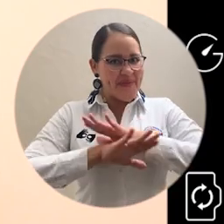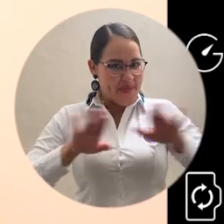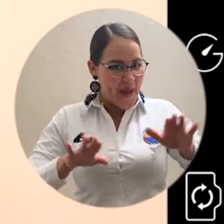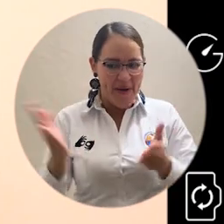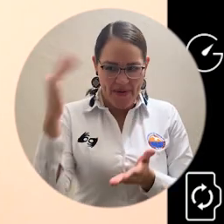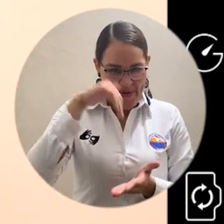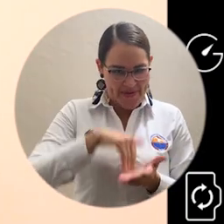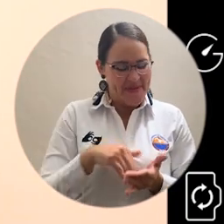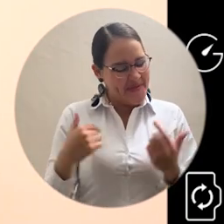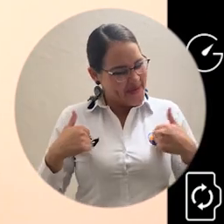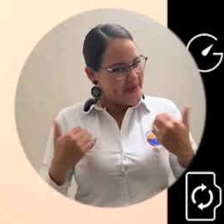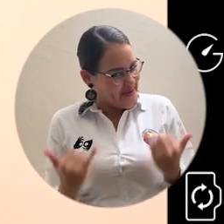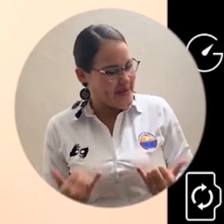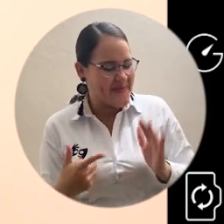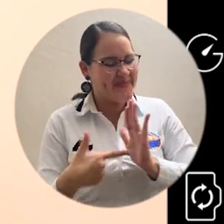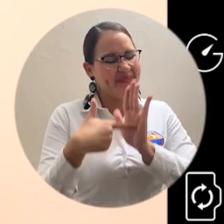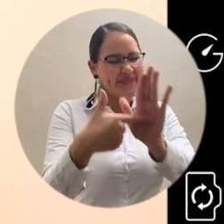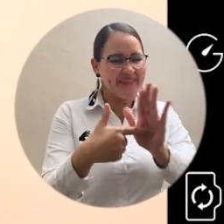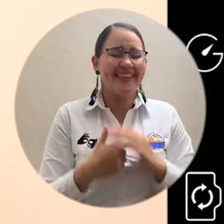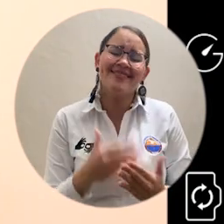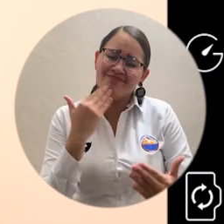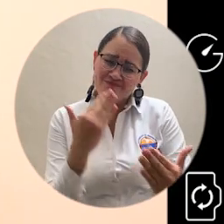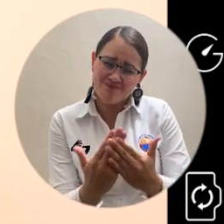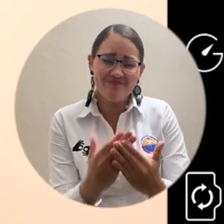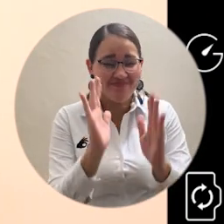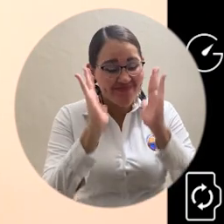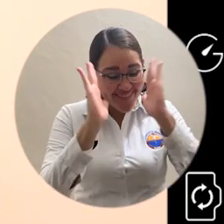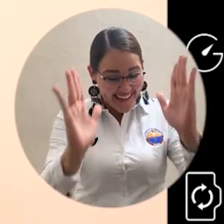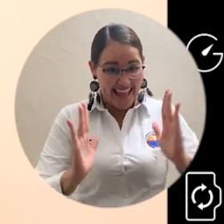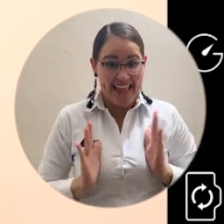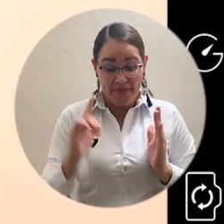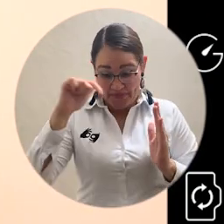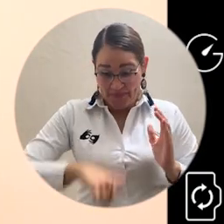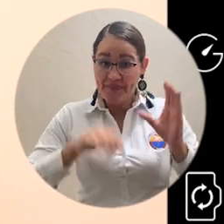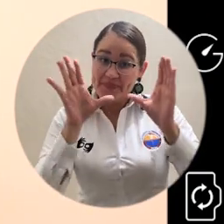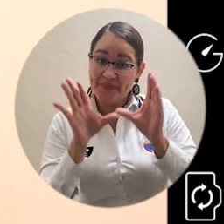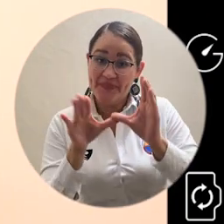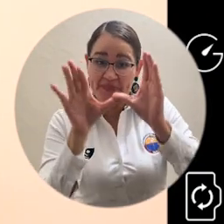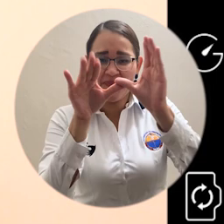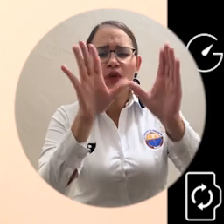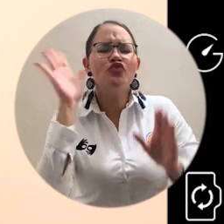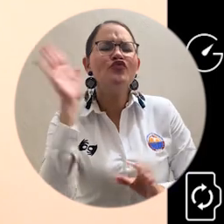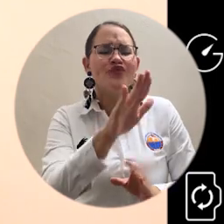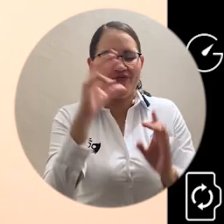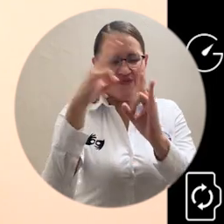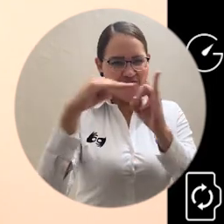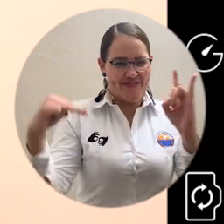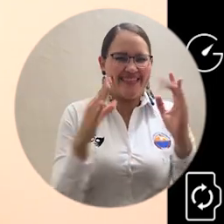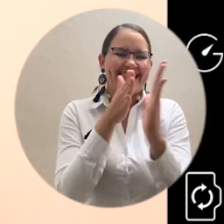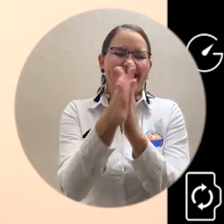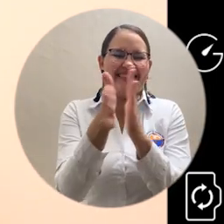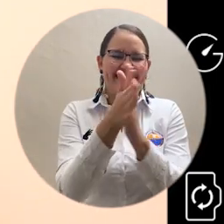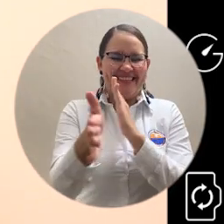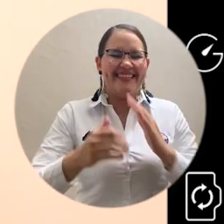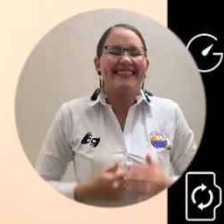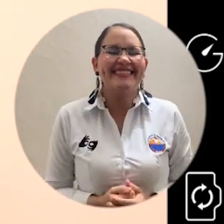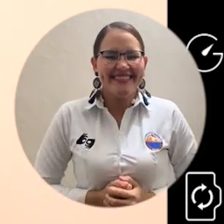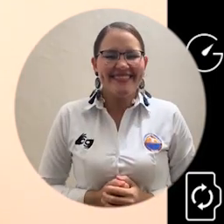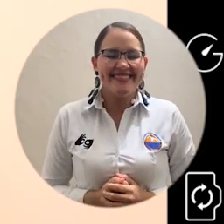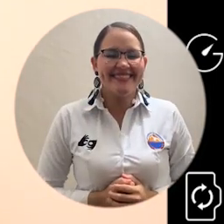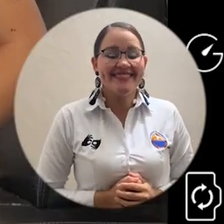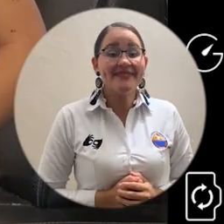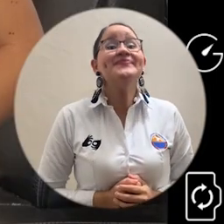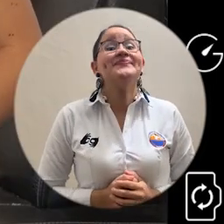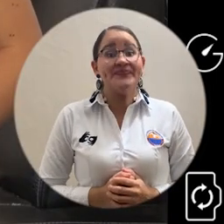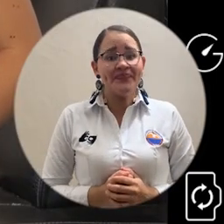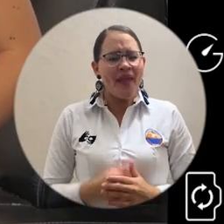Ya estamos de vuelta con ustedes. Gracias por tu sintonía. Estás viendo el Campus TV, programa institucional de la Universidad del